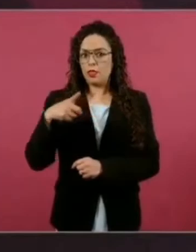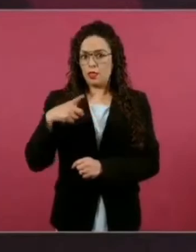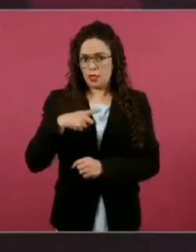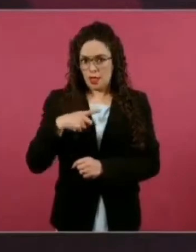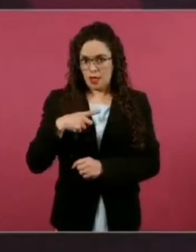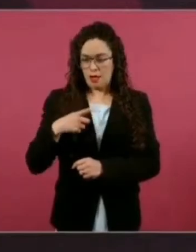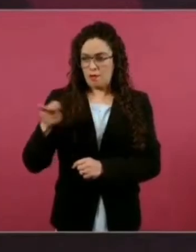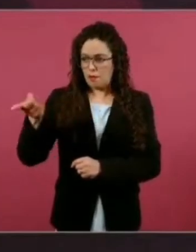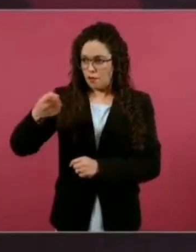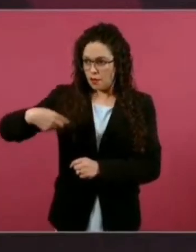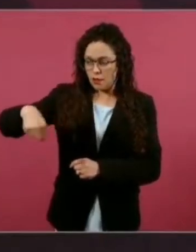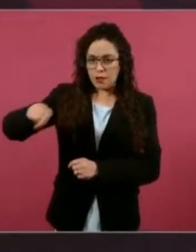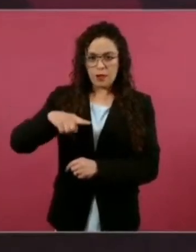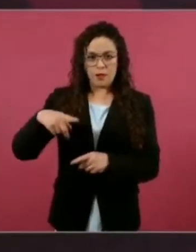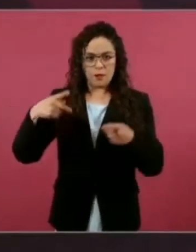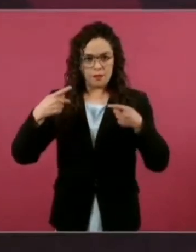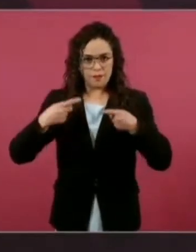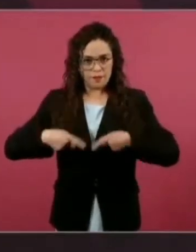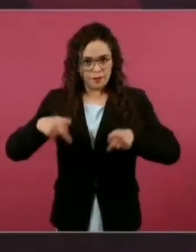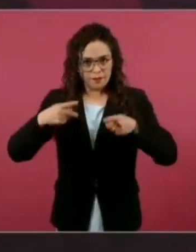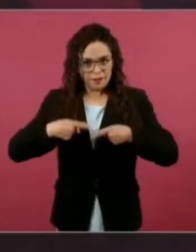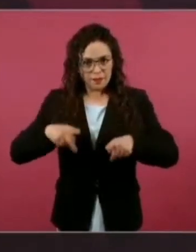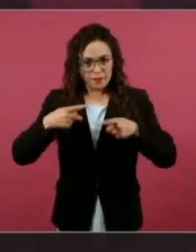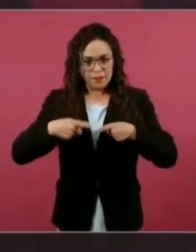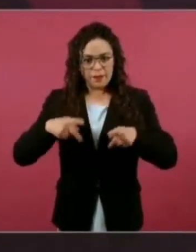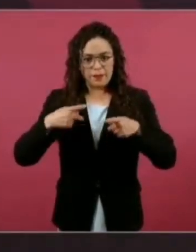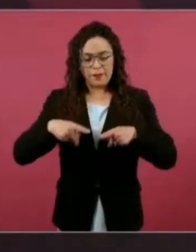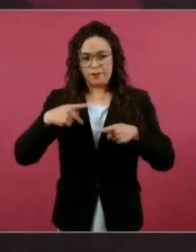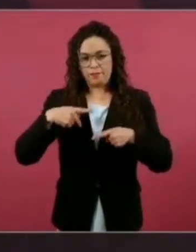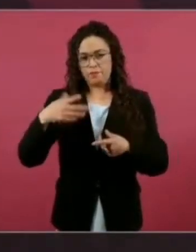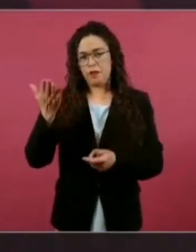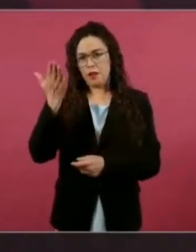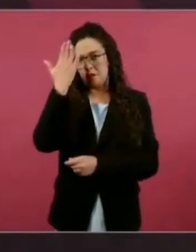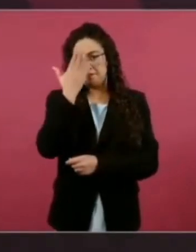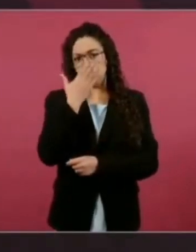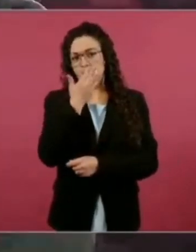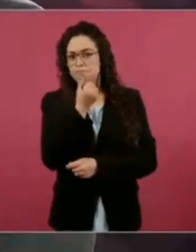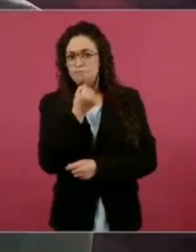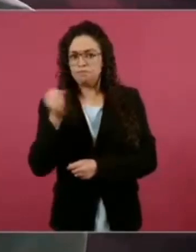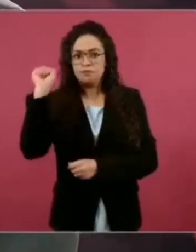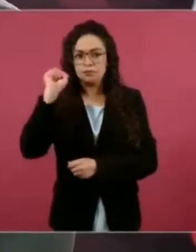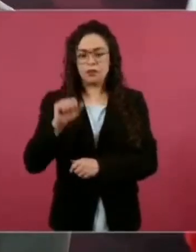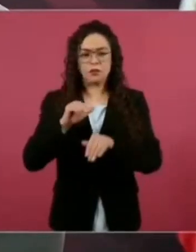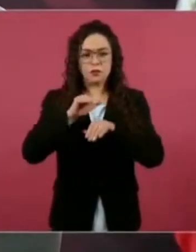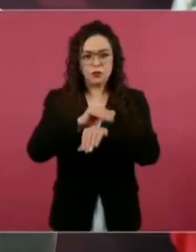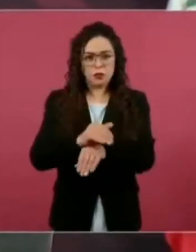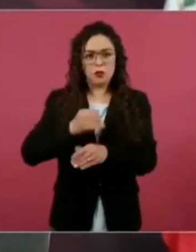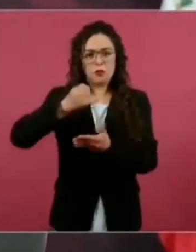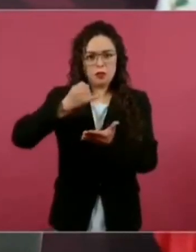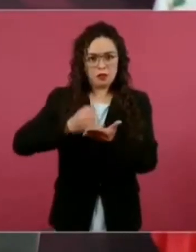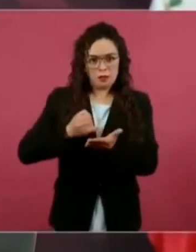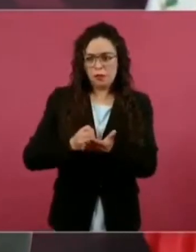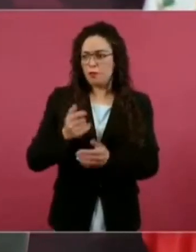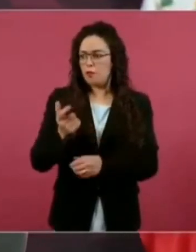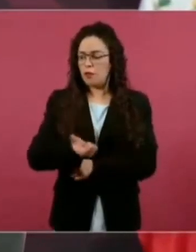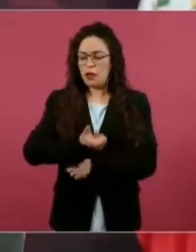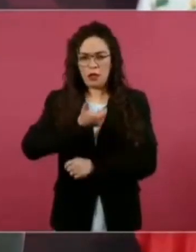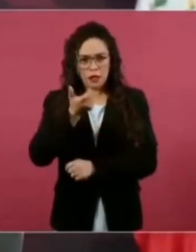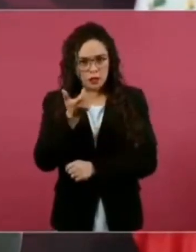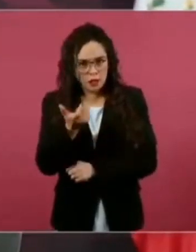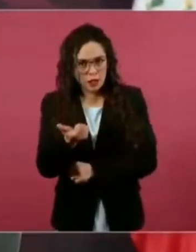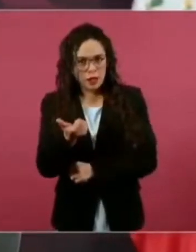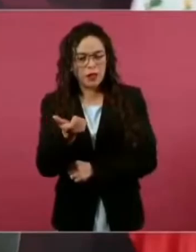los economistas, los expertos en finanzas públicas,